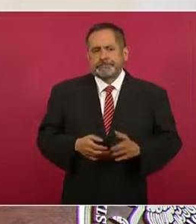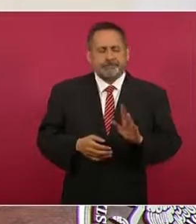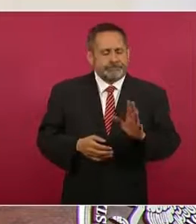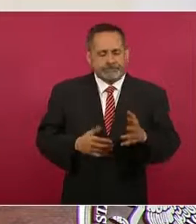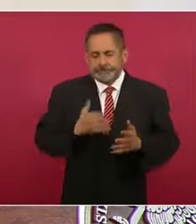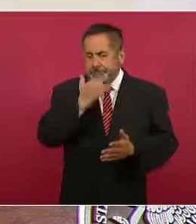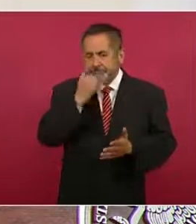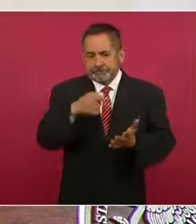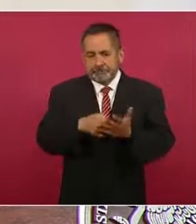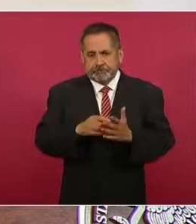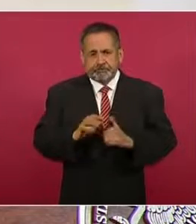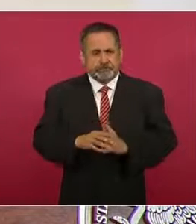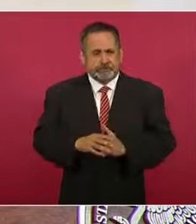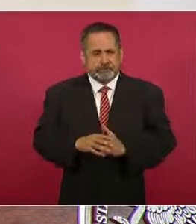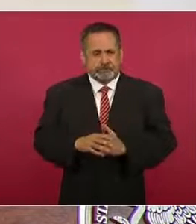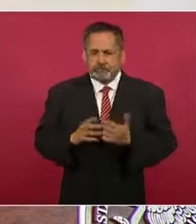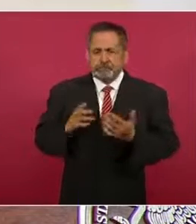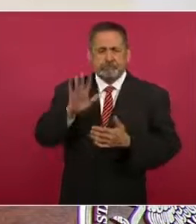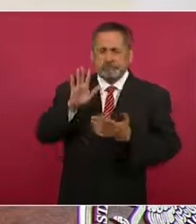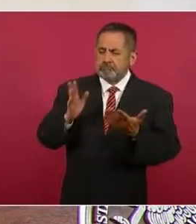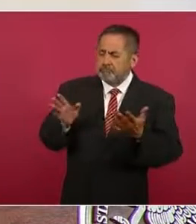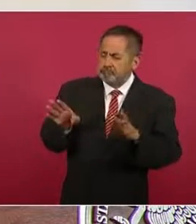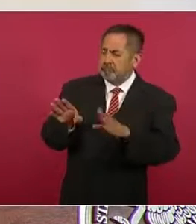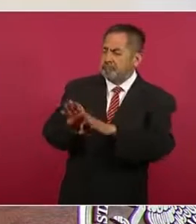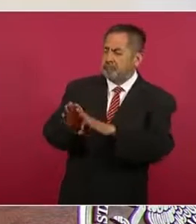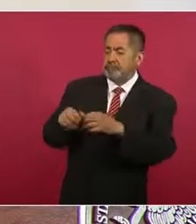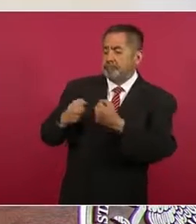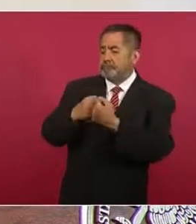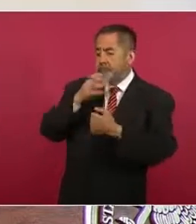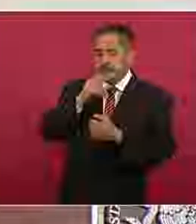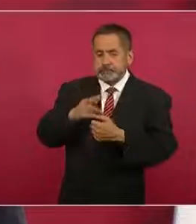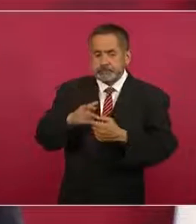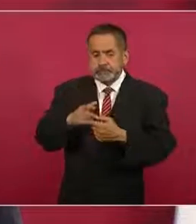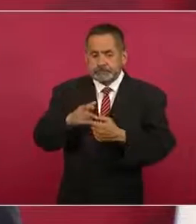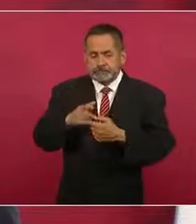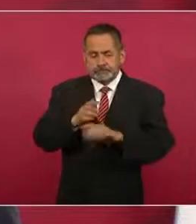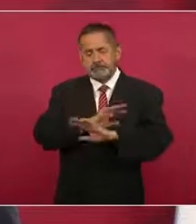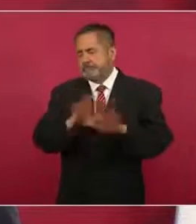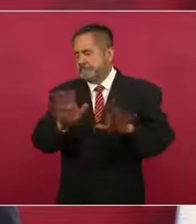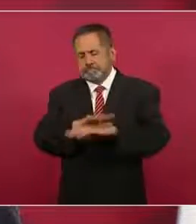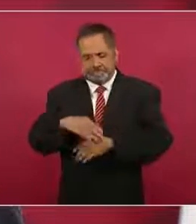y se cierran fronteras. Entonces decidimos